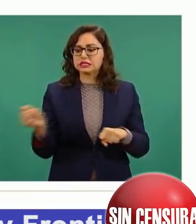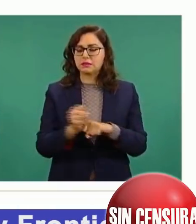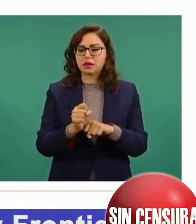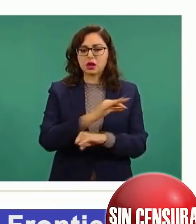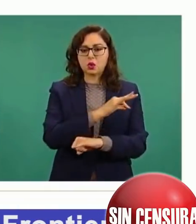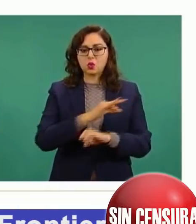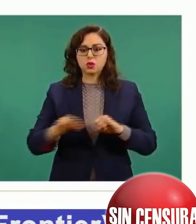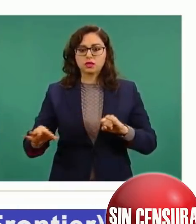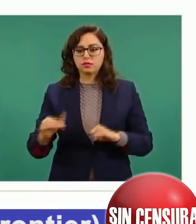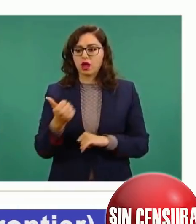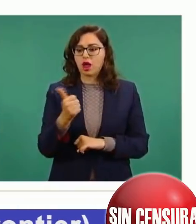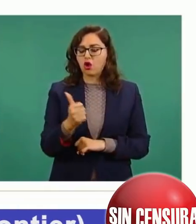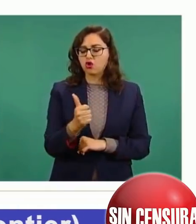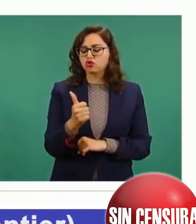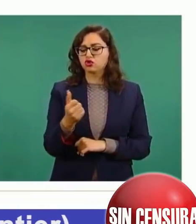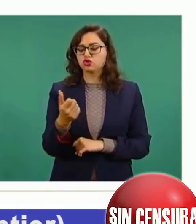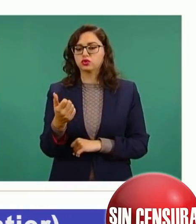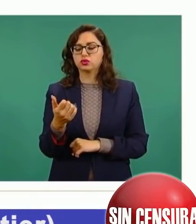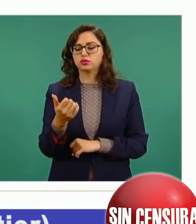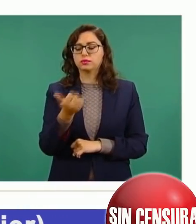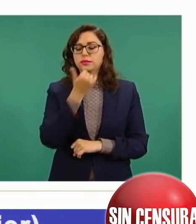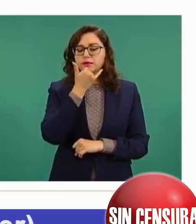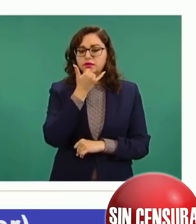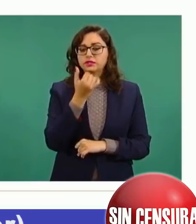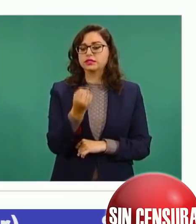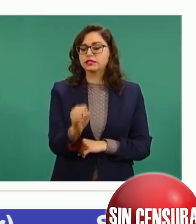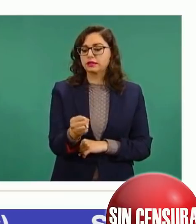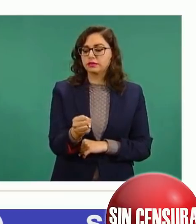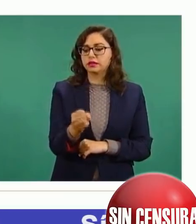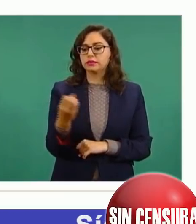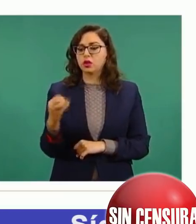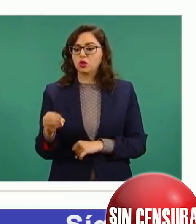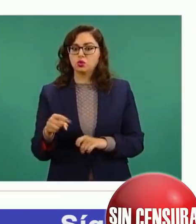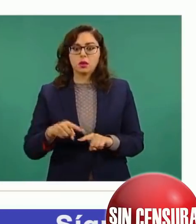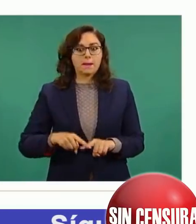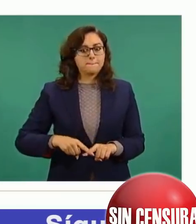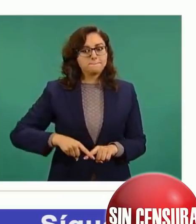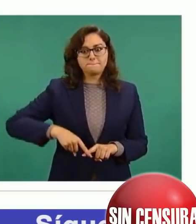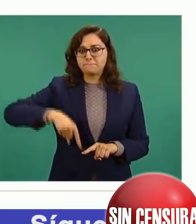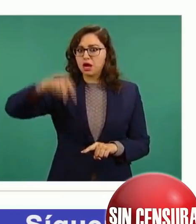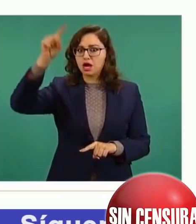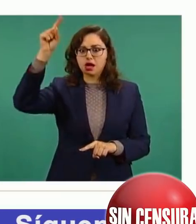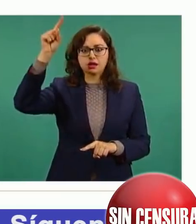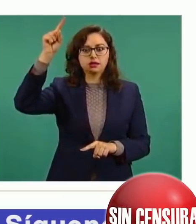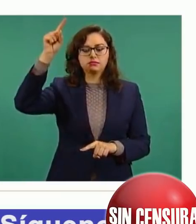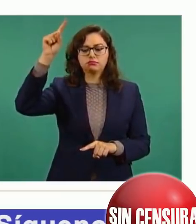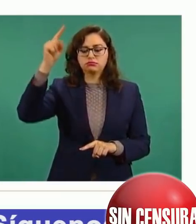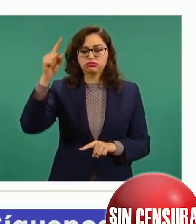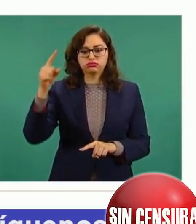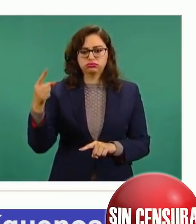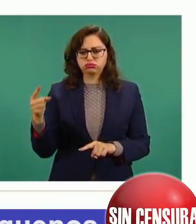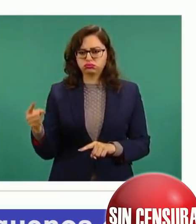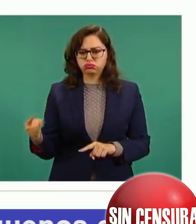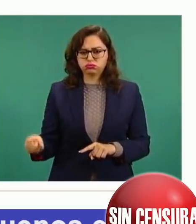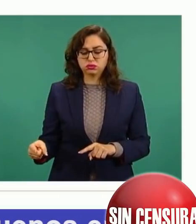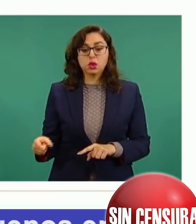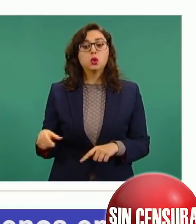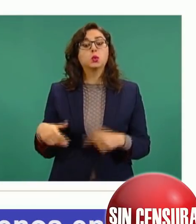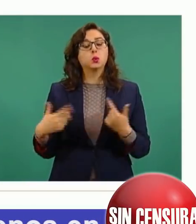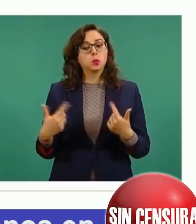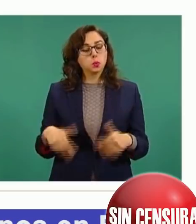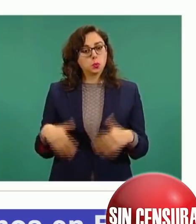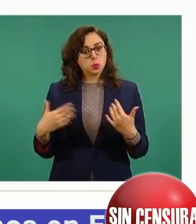finales del mes de agosto y de septiembre y primeras de octubre, y después ha tenido un descenso muy alentador y